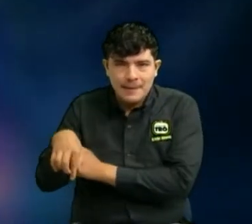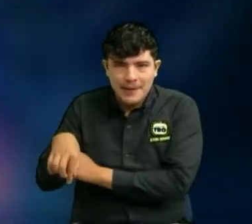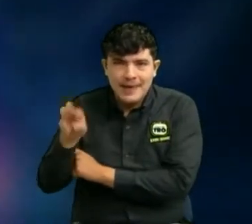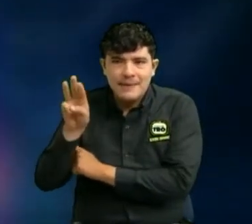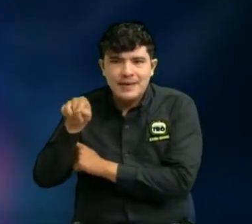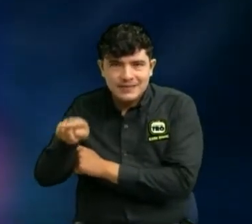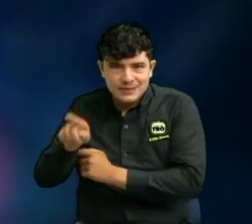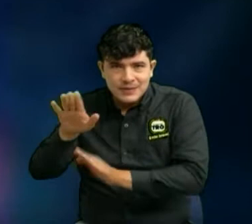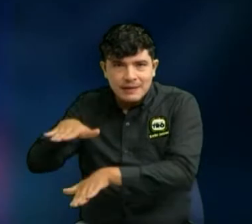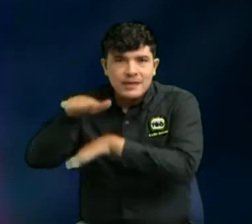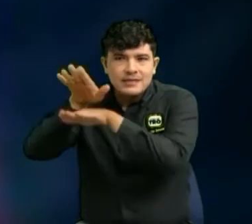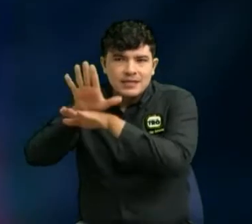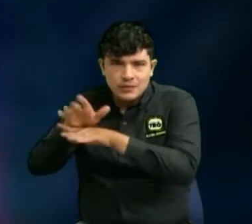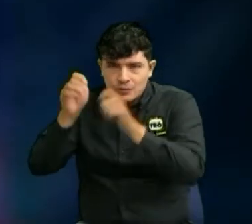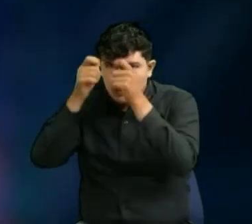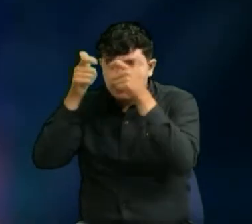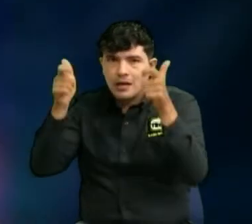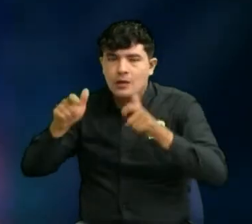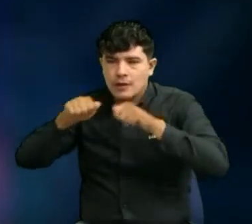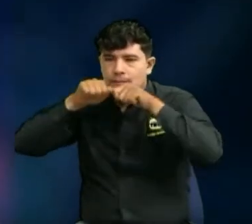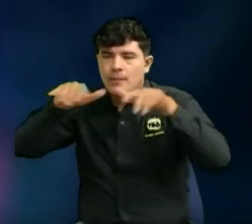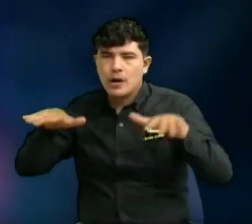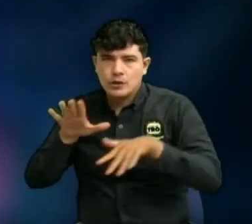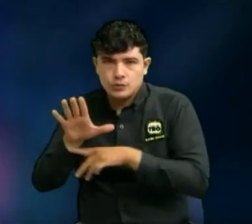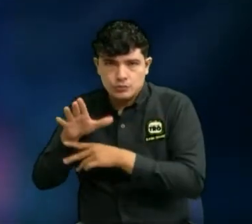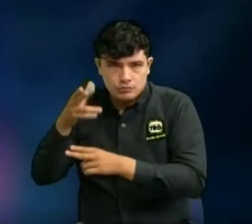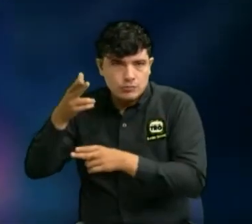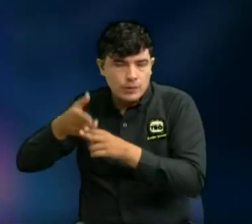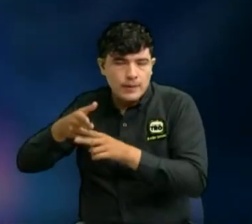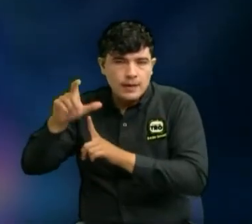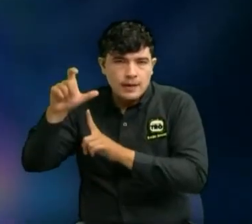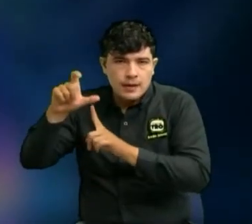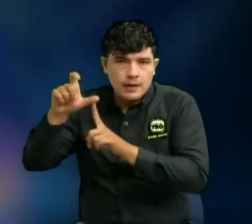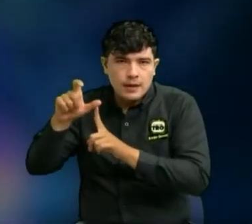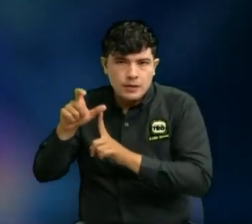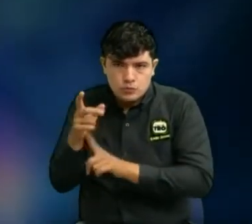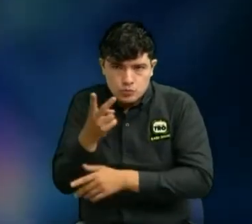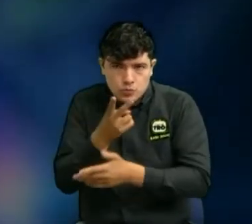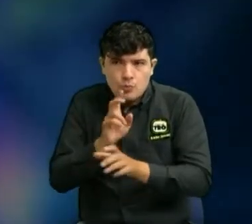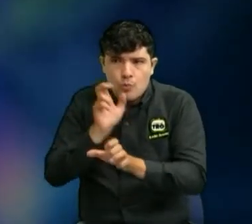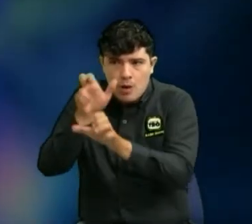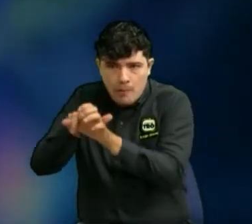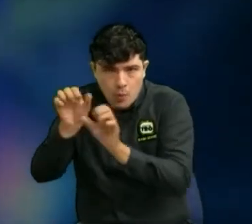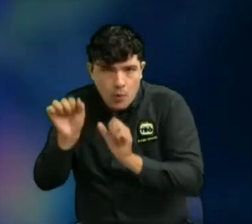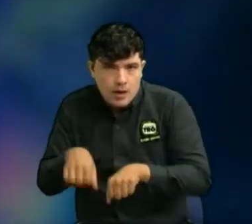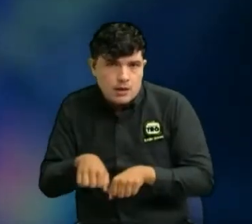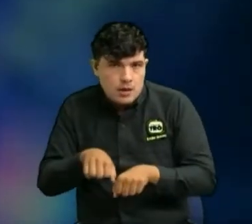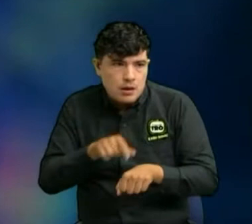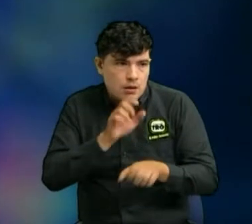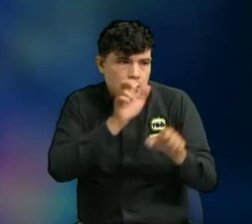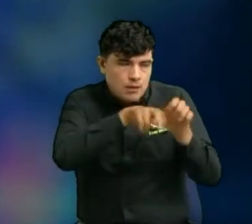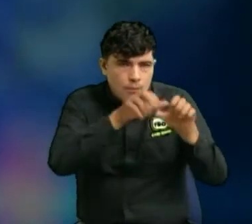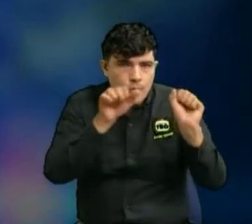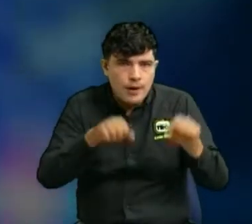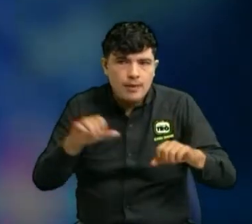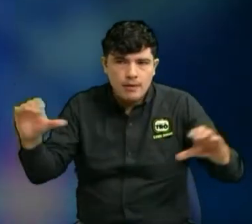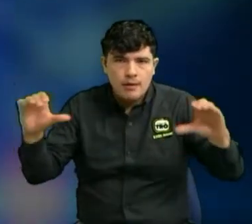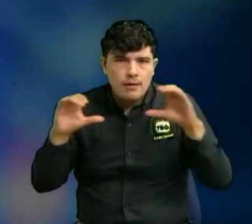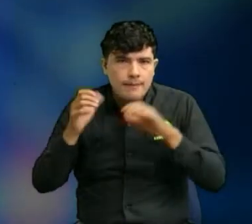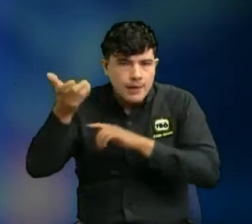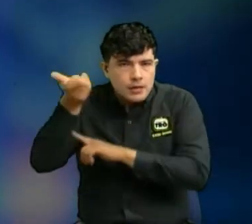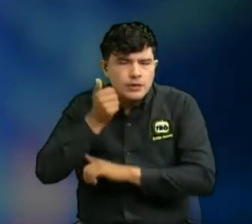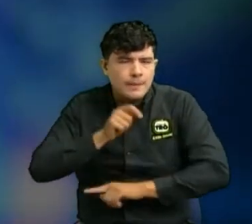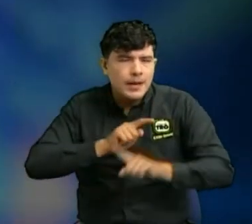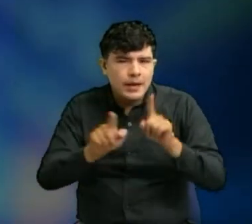que lo representa Colpensiones. En ambos puedes obtener una pensión. Sin embargo, las condiciones y